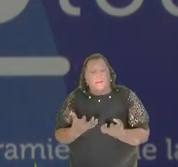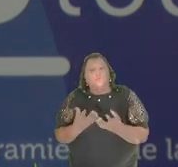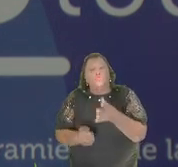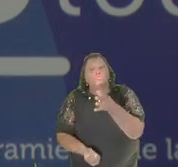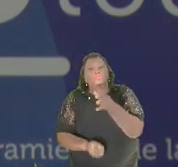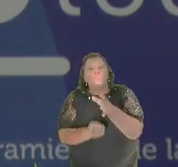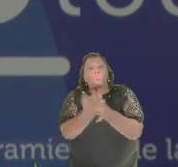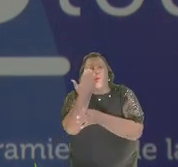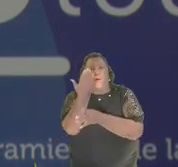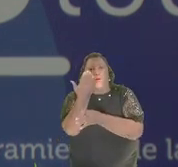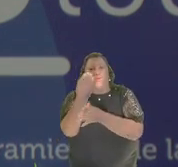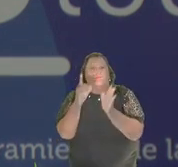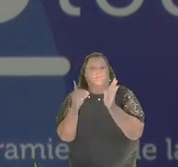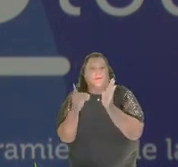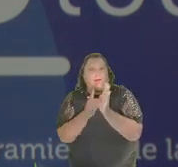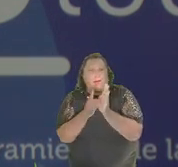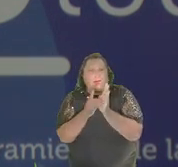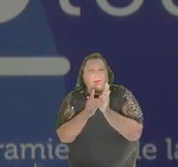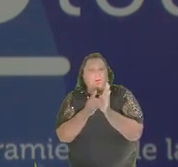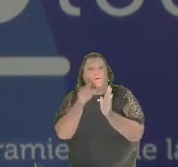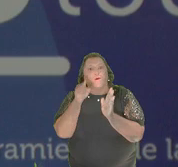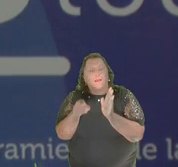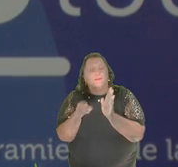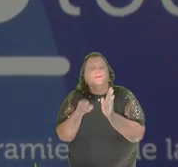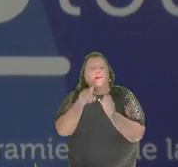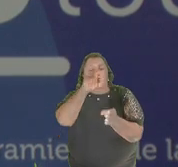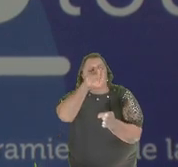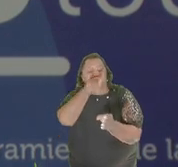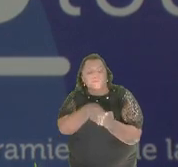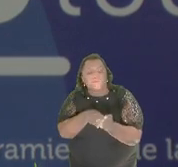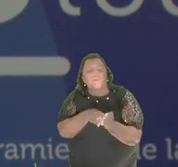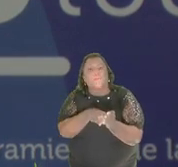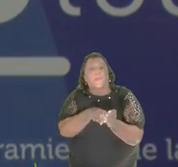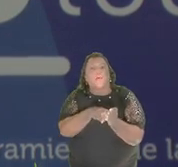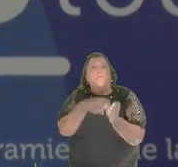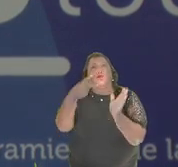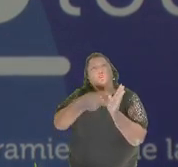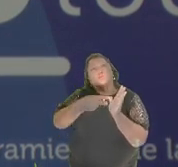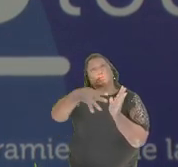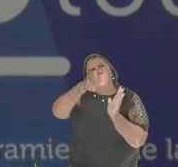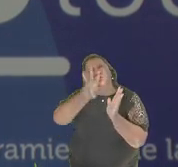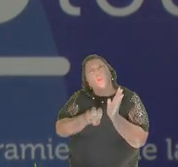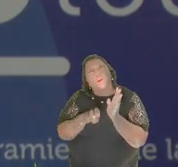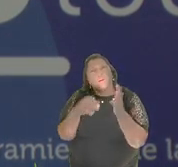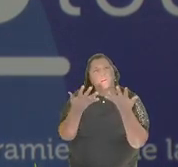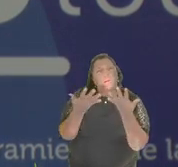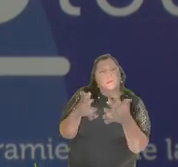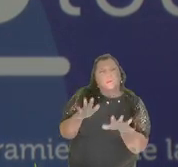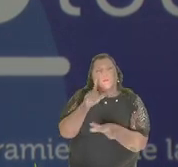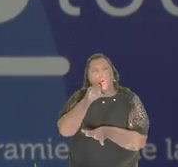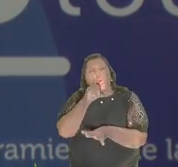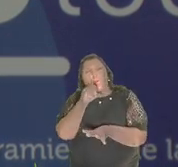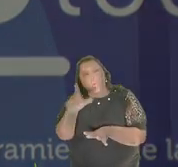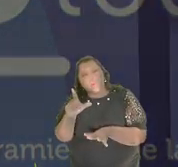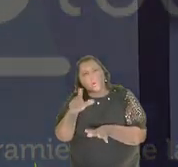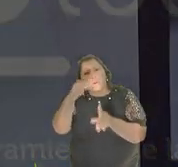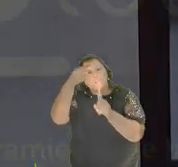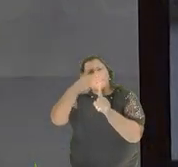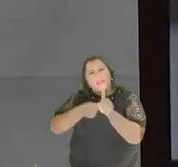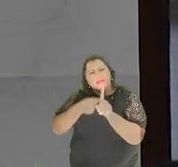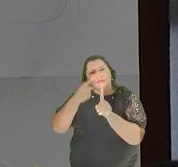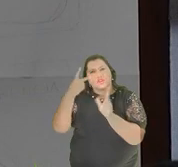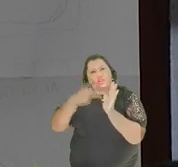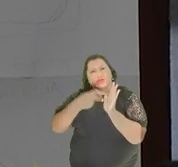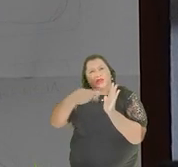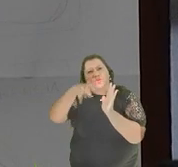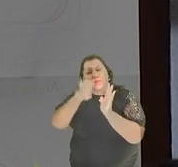de registro calificado desde el año 2019. Recuerdo hacia el mes de julio que lo pudimos compartir con toda la comunidad y